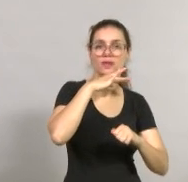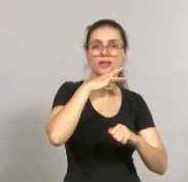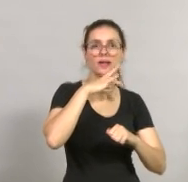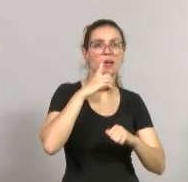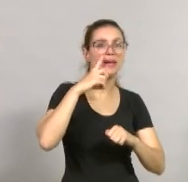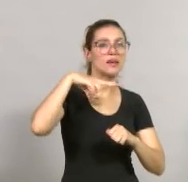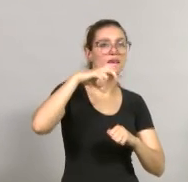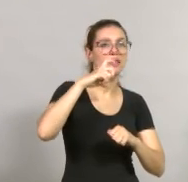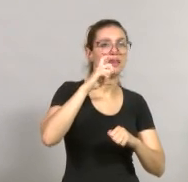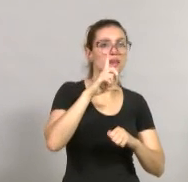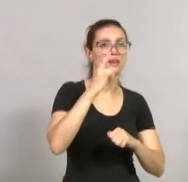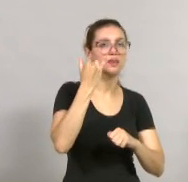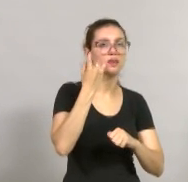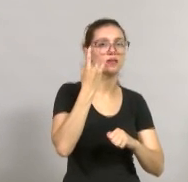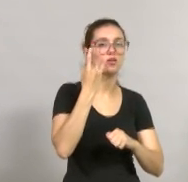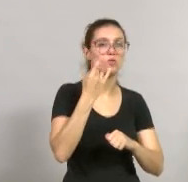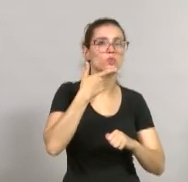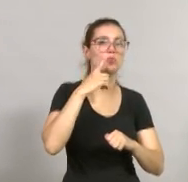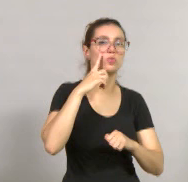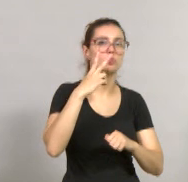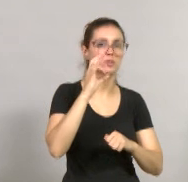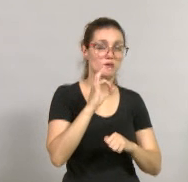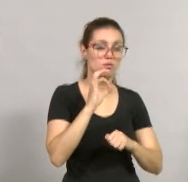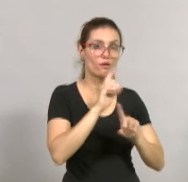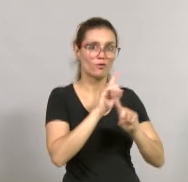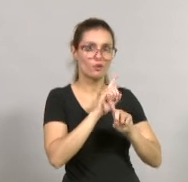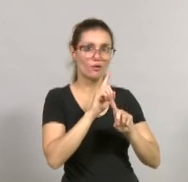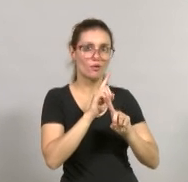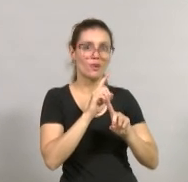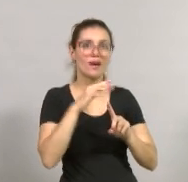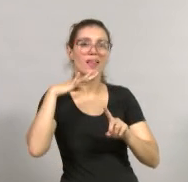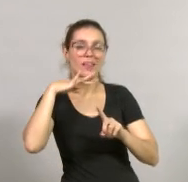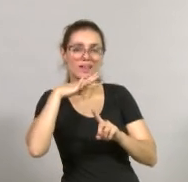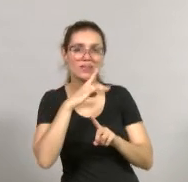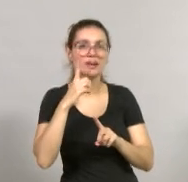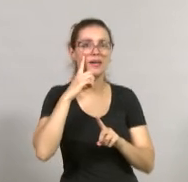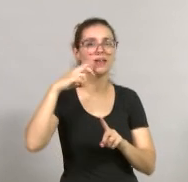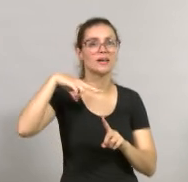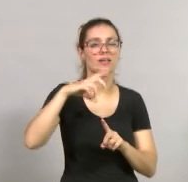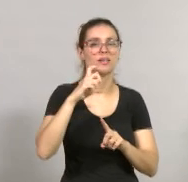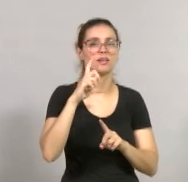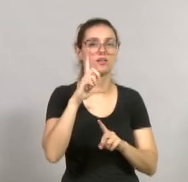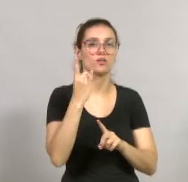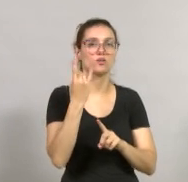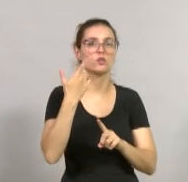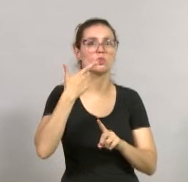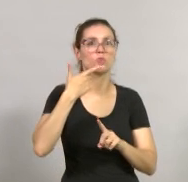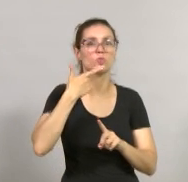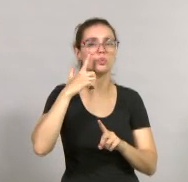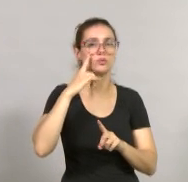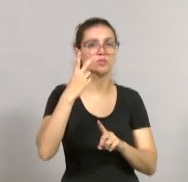me motiva a pensar. Es inclusive en el ámbito del lenguaje pensar el género, los derechos